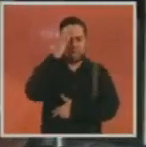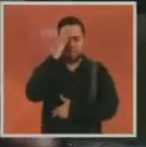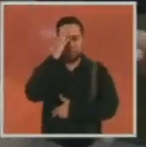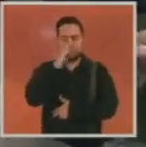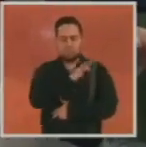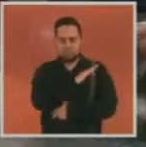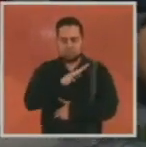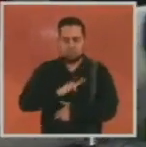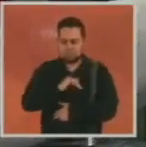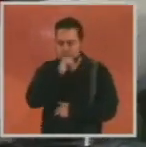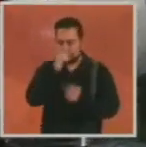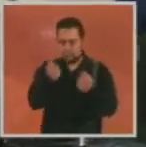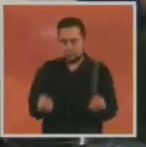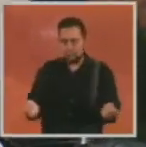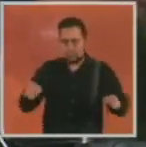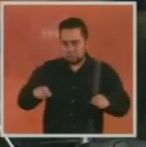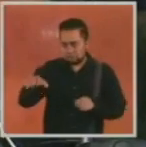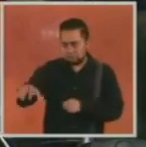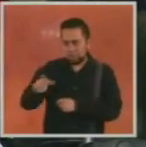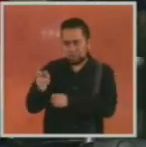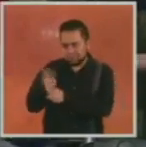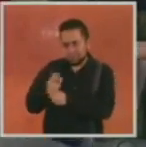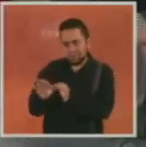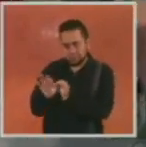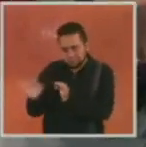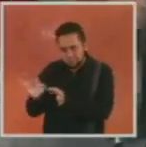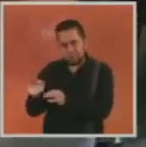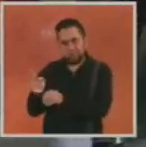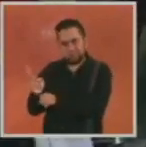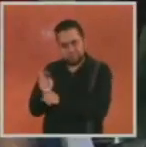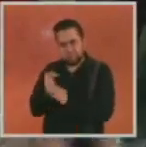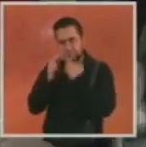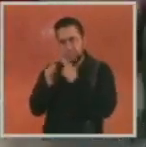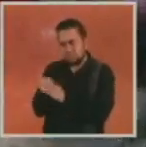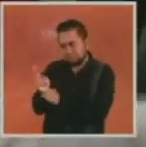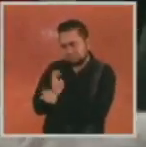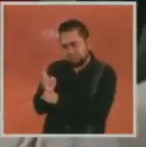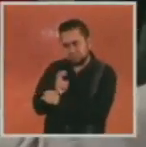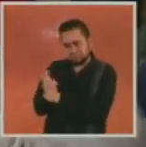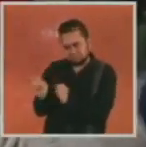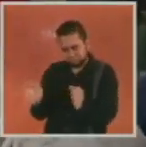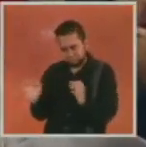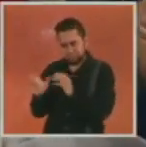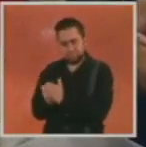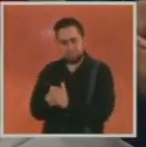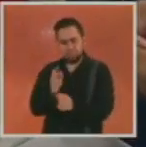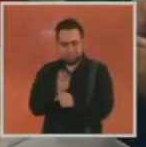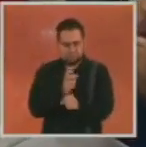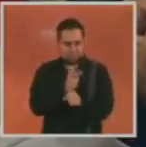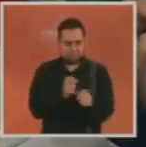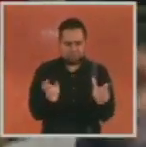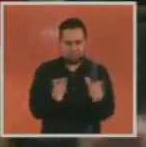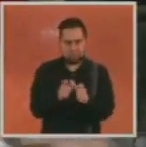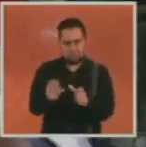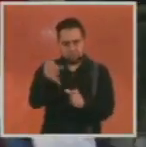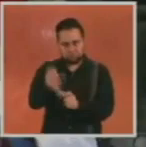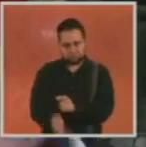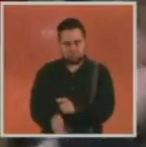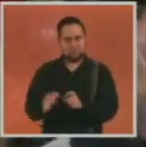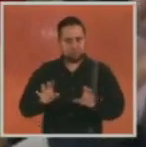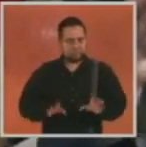celebrar una guelaguesa donde invitara a sus comunidades en sus rancherías que también tienen sus danzas auténticas